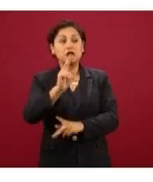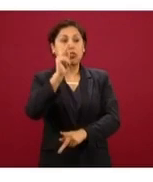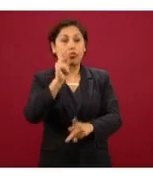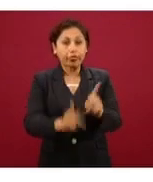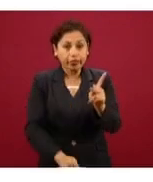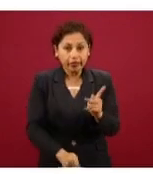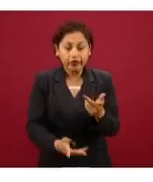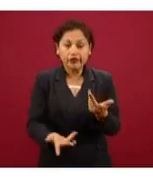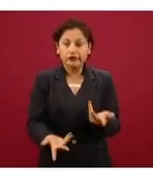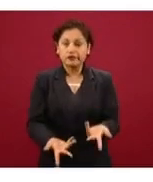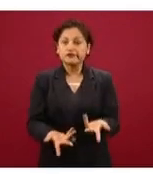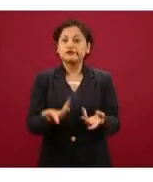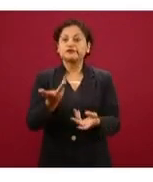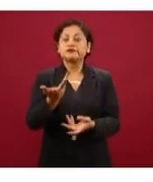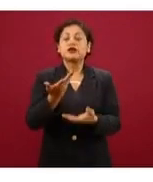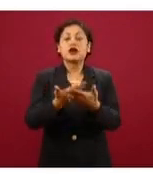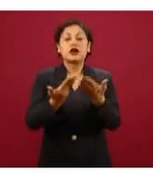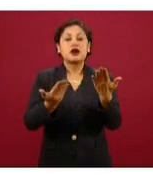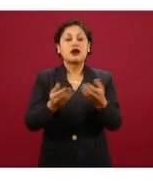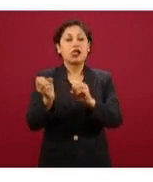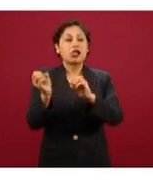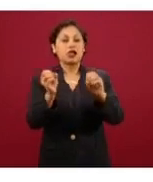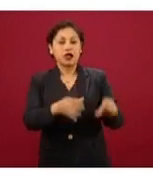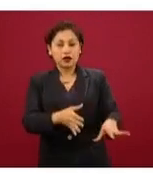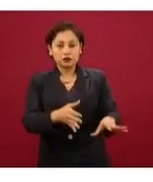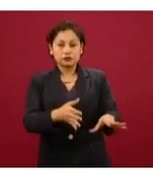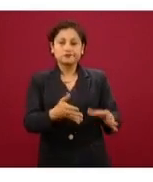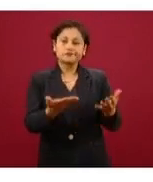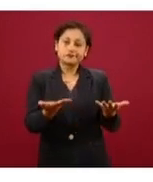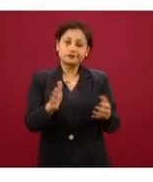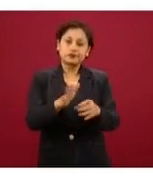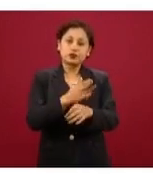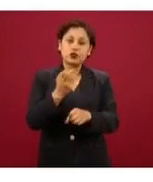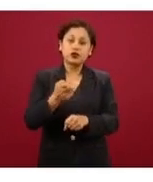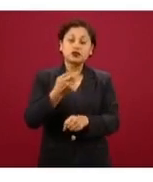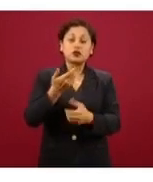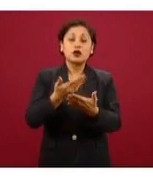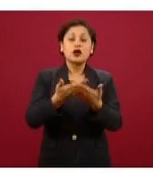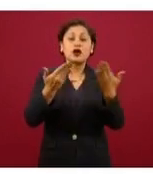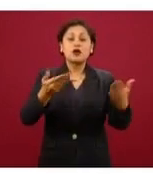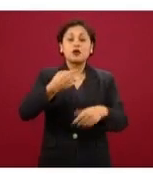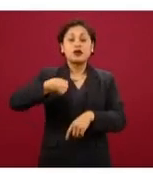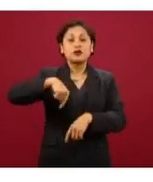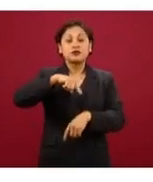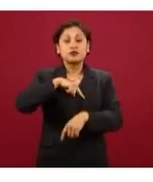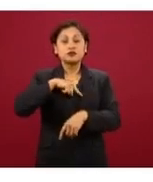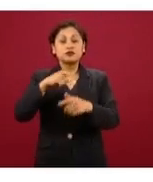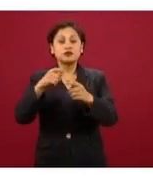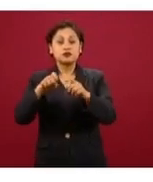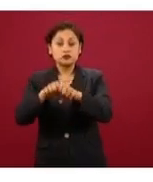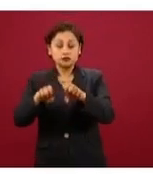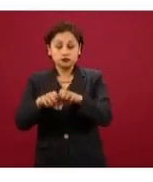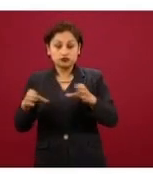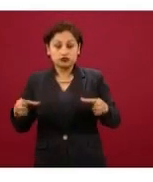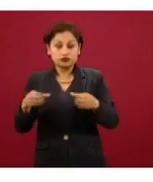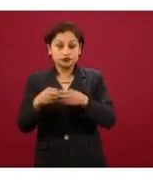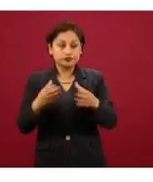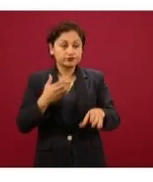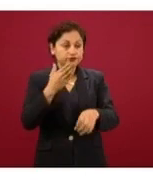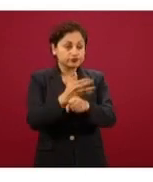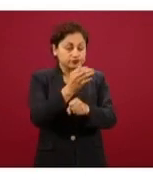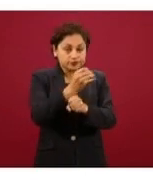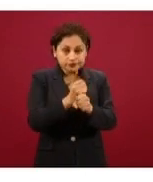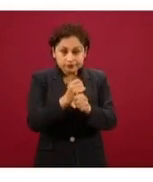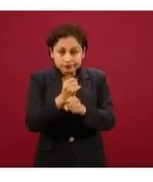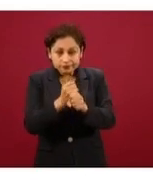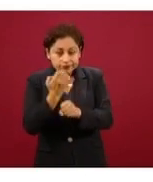es no utilizable. Entonces, se está haciendo una revisión muy cuidadosa y muy racionalizada, pero también